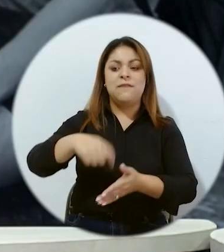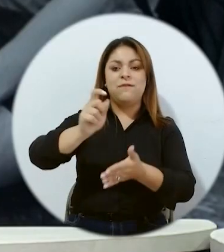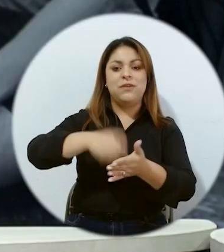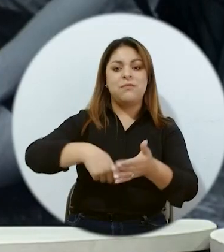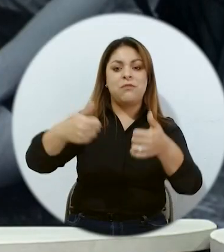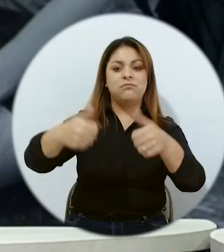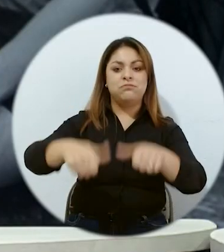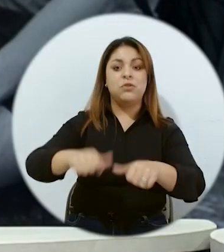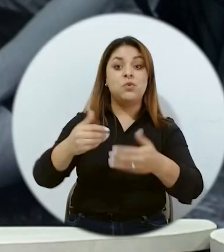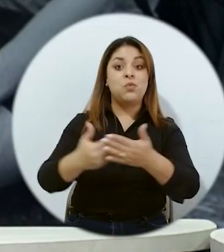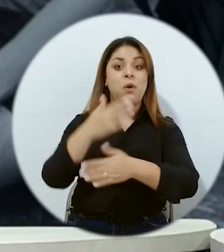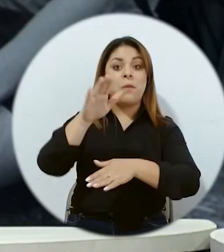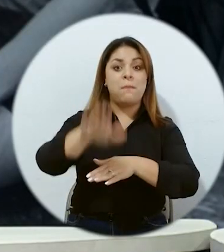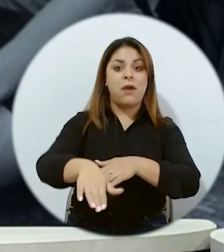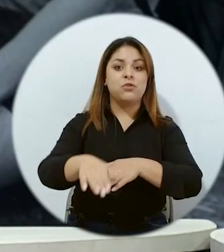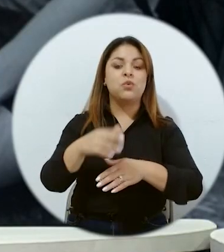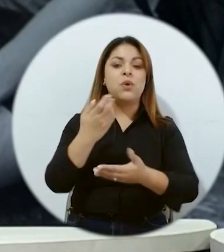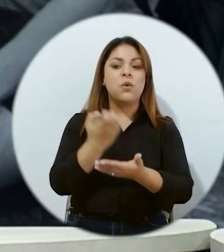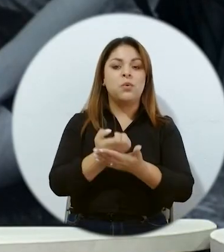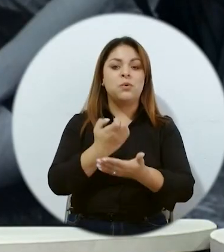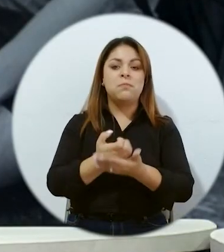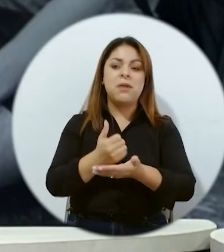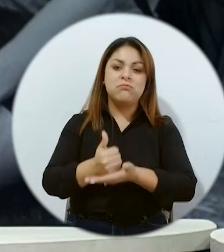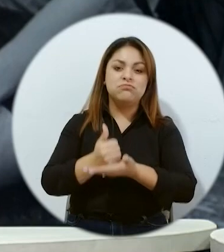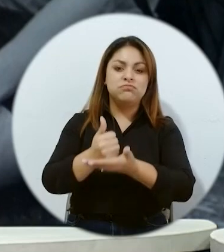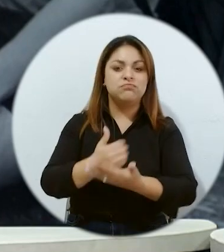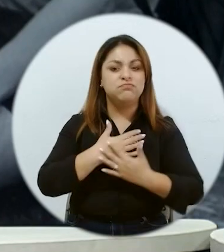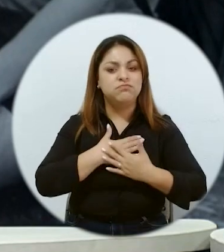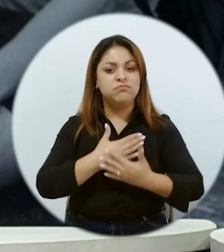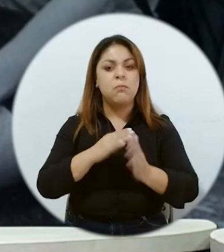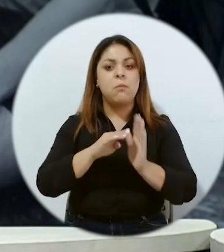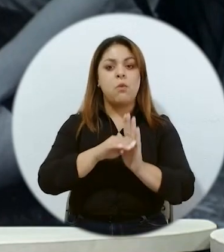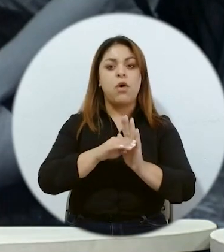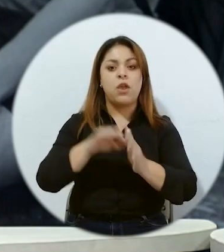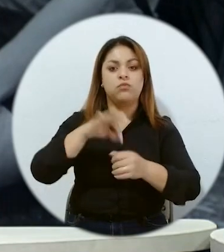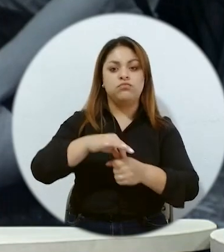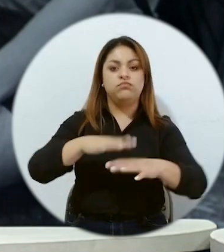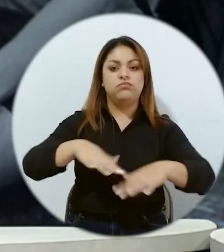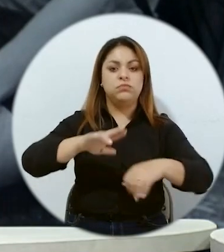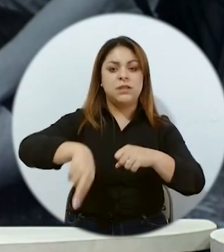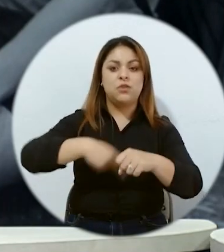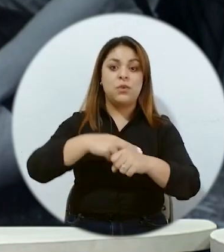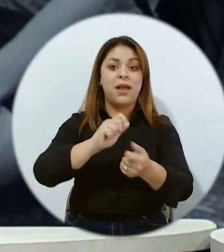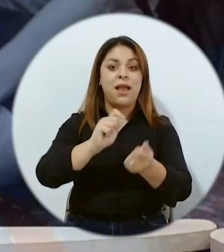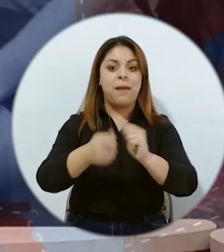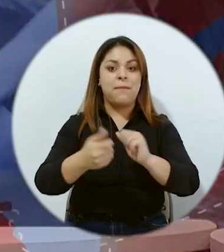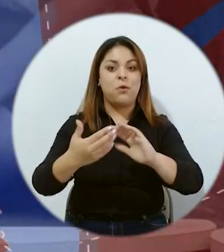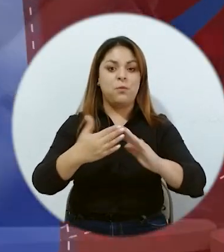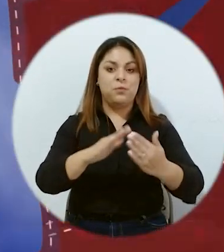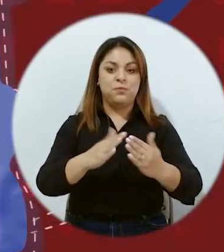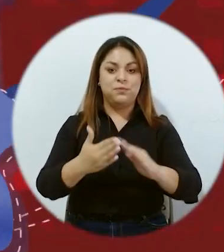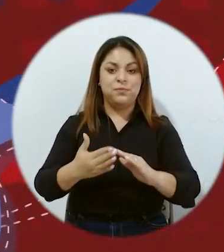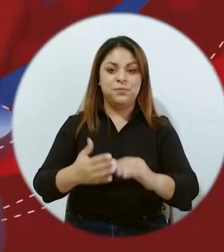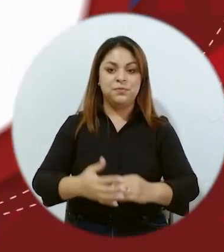que marca un nuevo paso hacia una economía solidaria y un modelo agroecológico que transforma la comunidad.